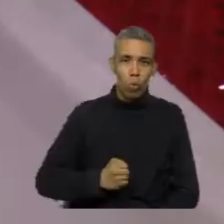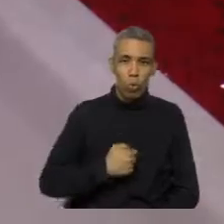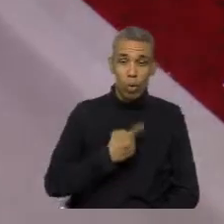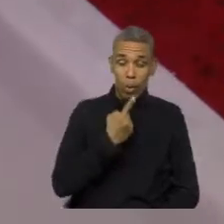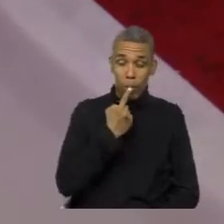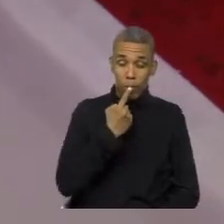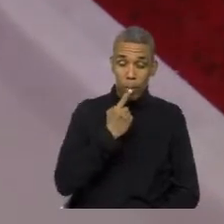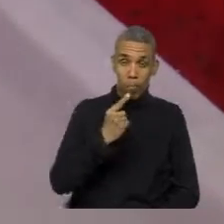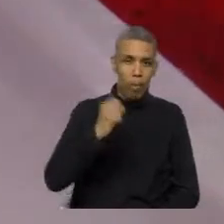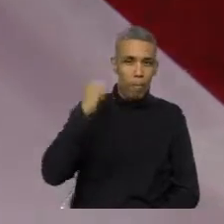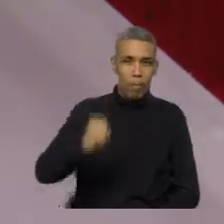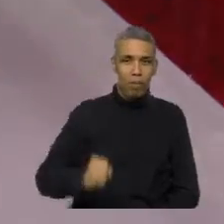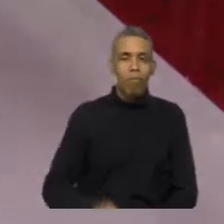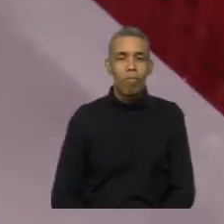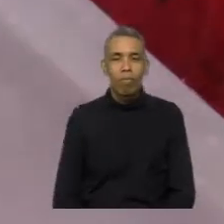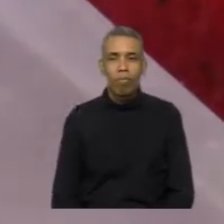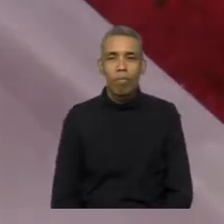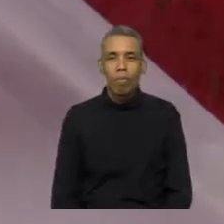el sabor de.